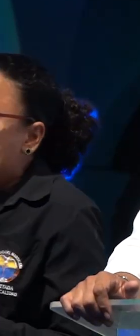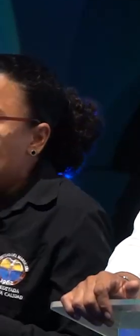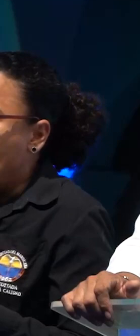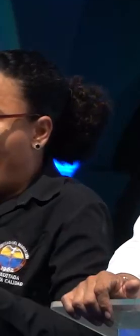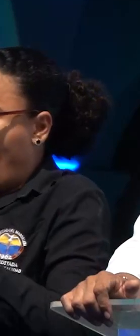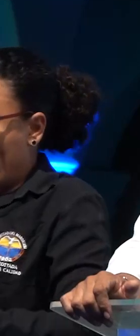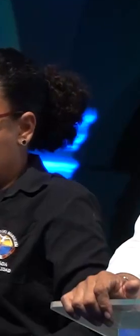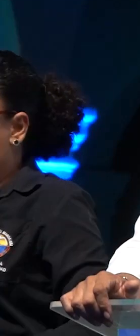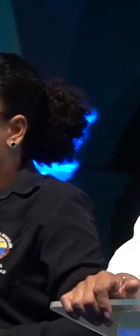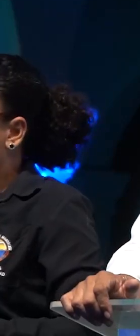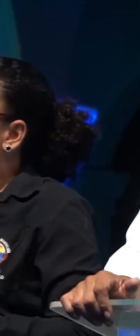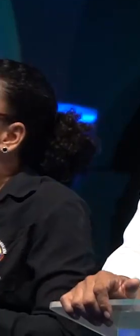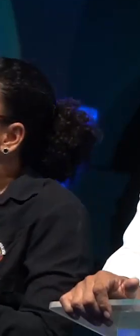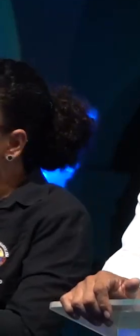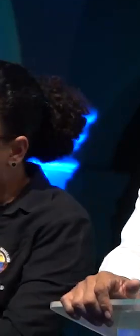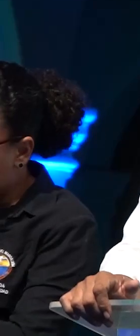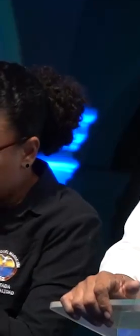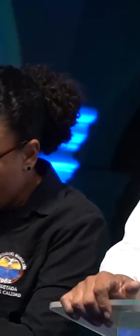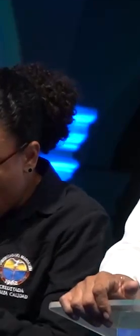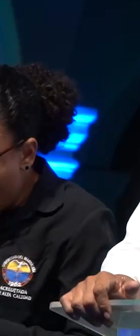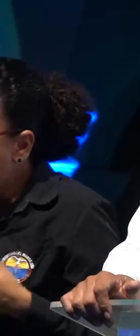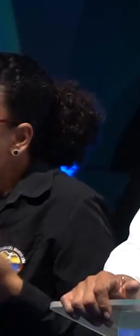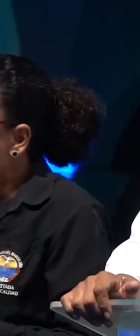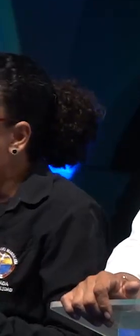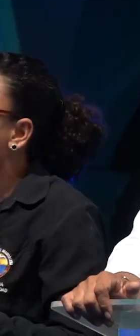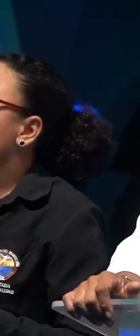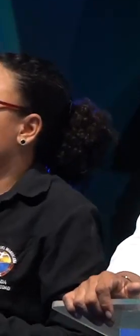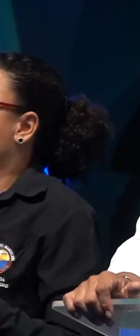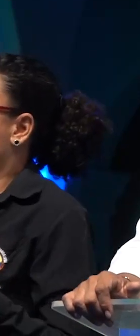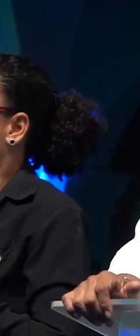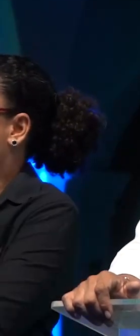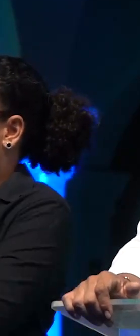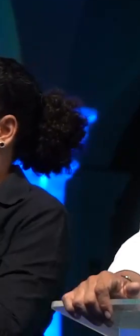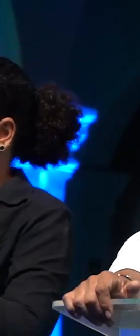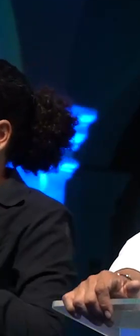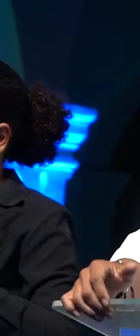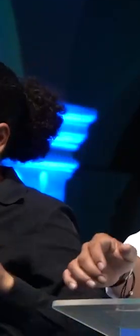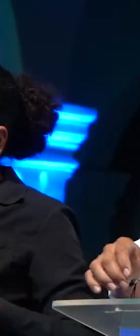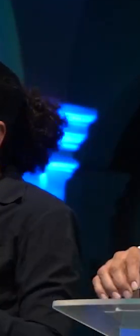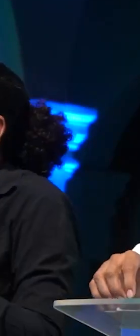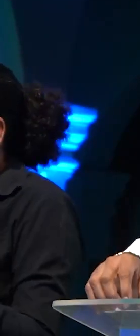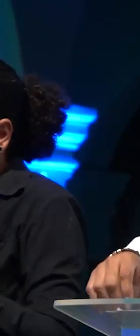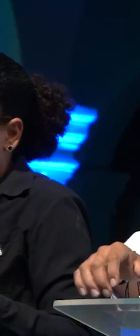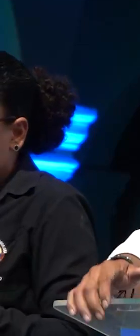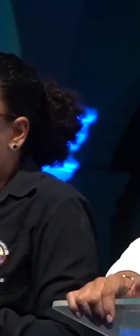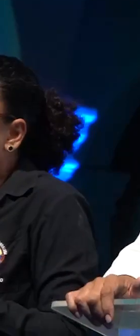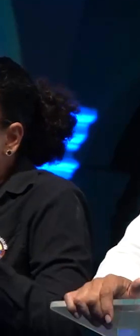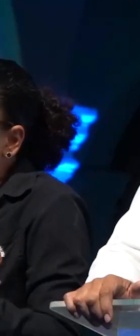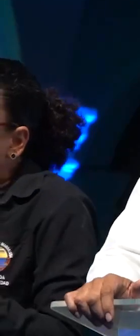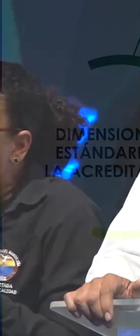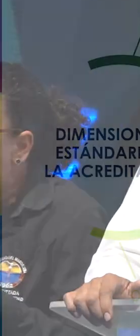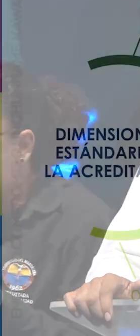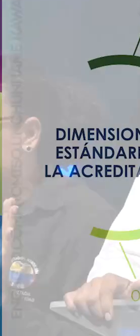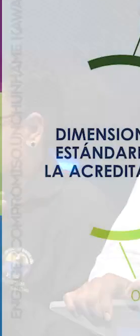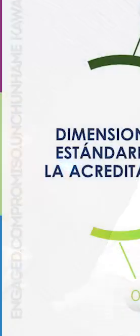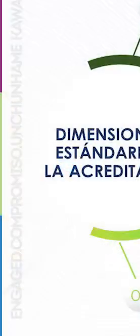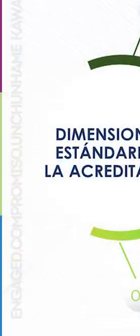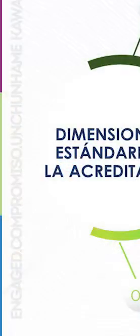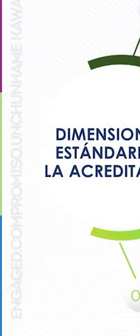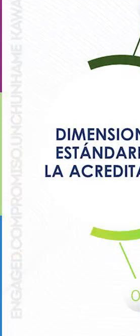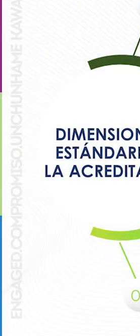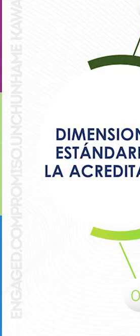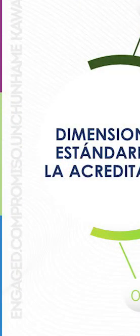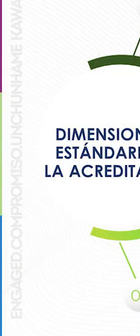cometido. Tengan la certeza de que los que he cometido he aprendido y las seguiré embarrando, pero con otros nuevos, no siempre con los mismos.